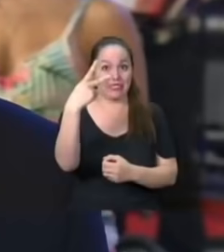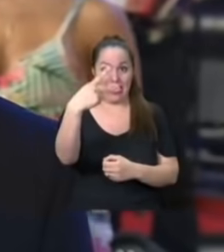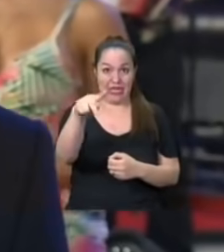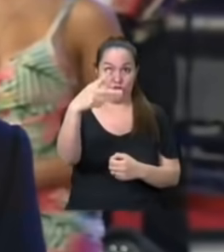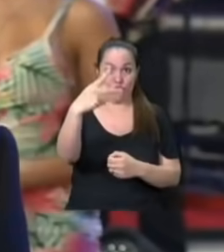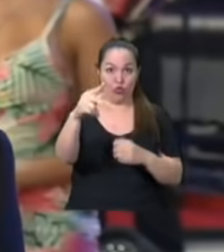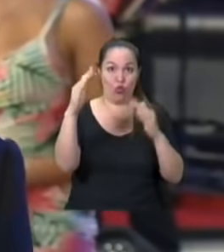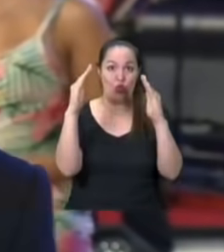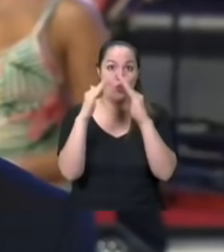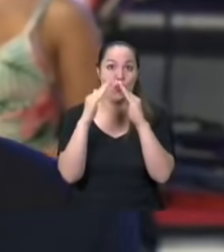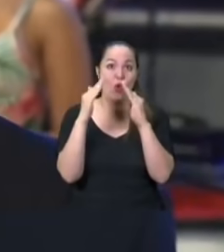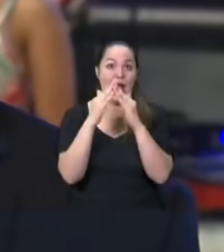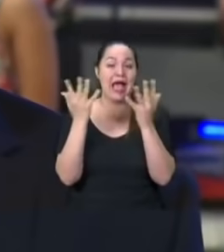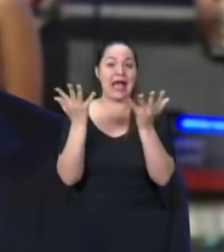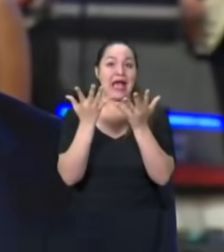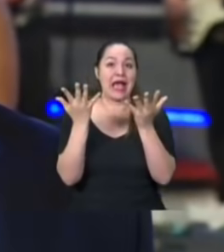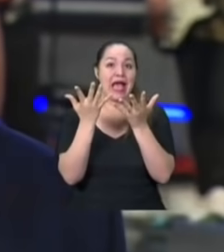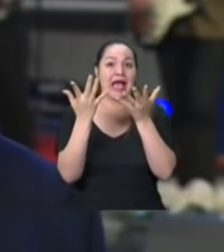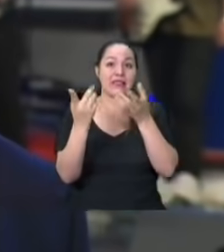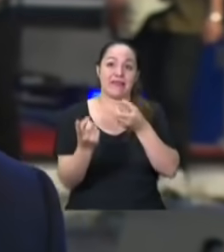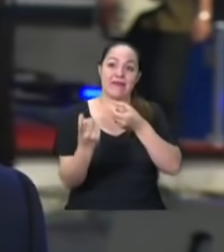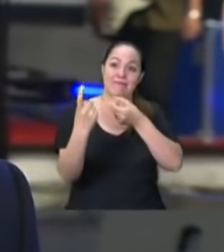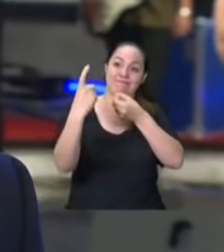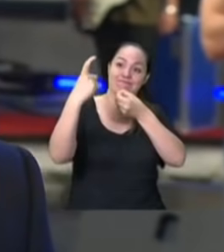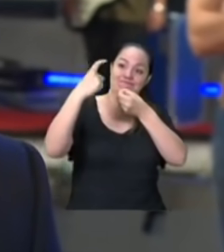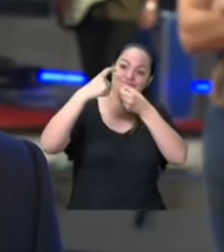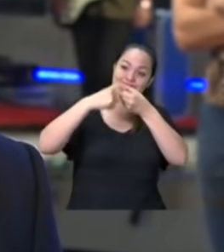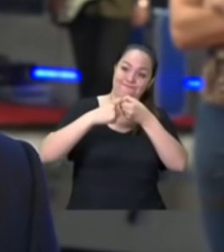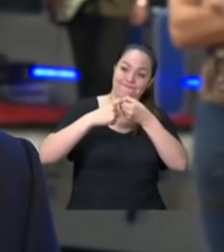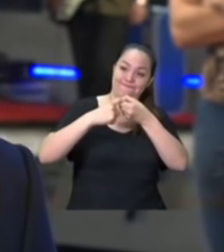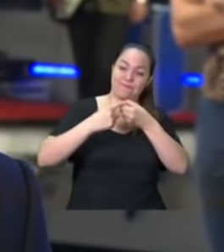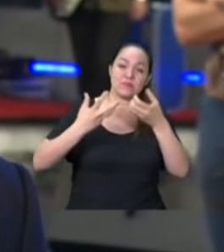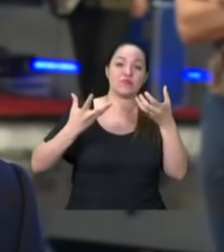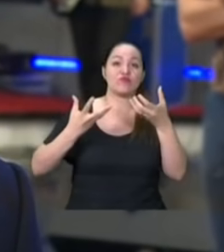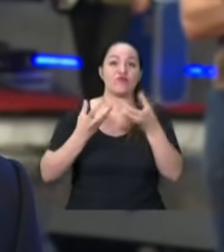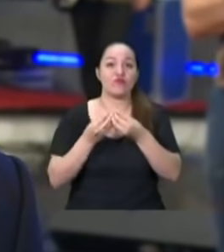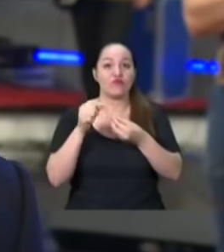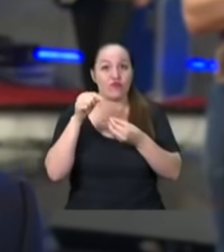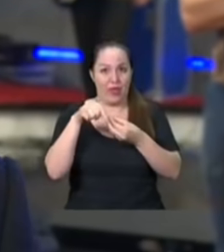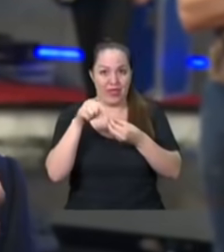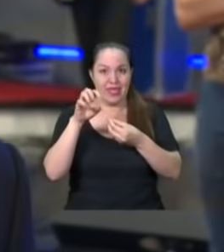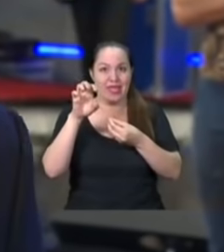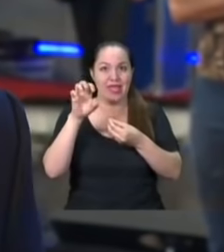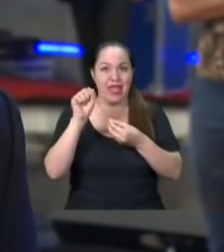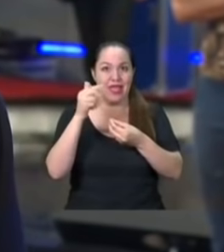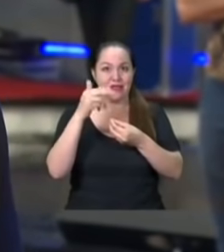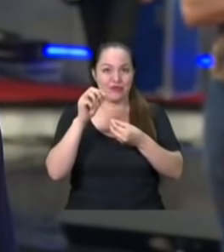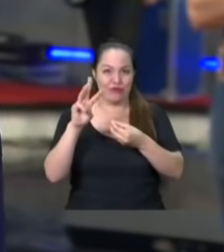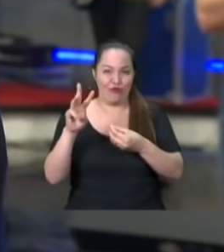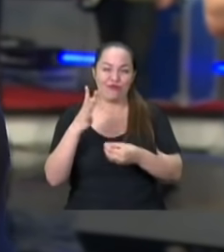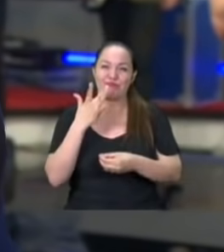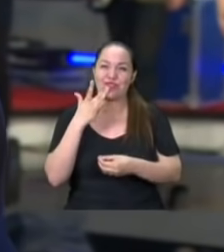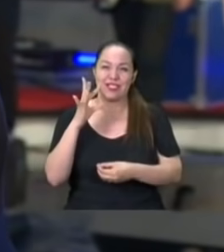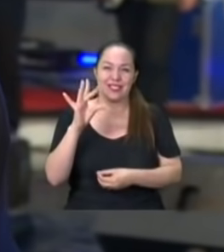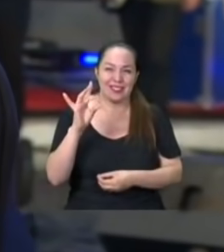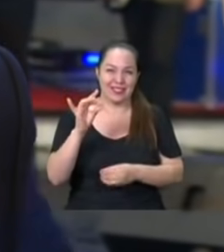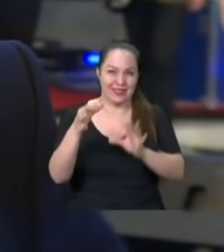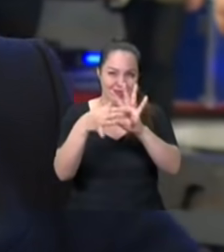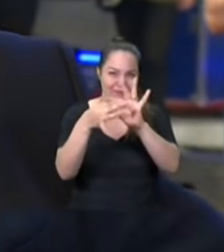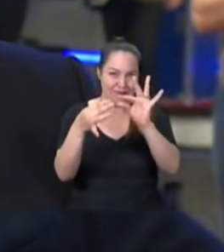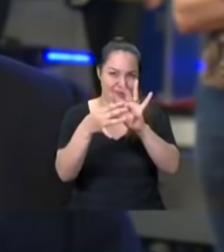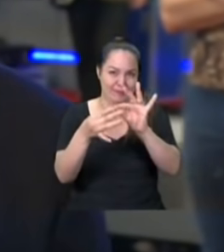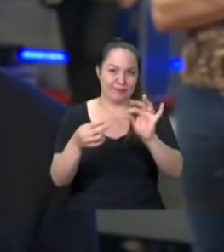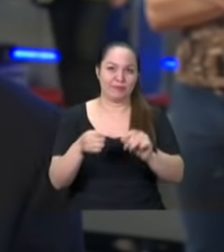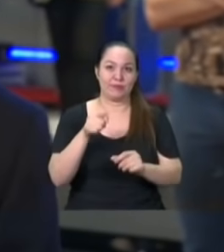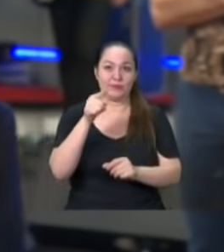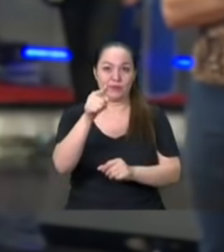casa, seas parte de este programa. ¿De qué manera? De una manera muy sencilla. Vas